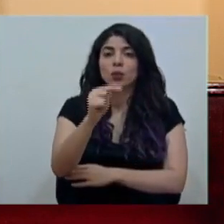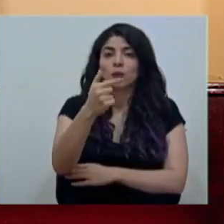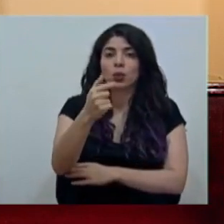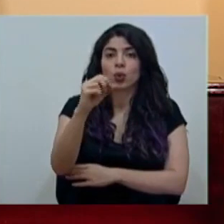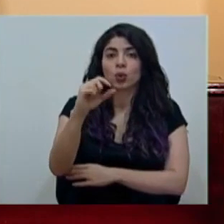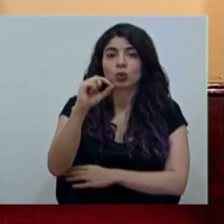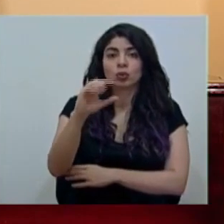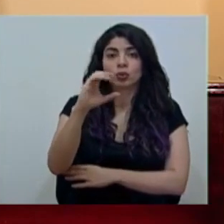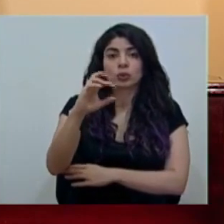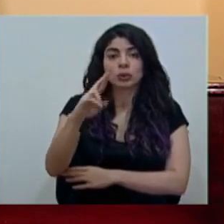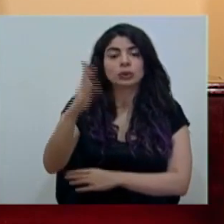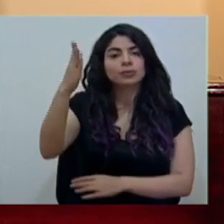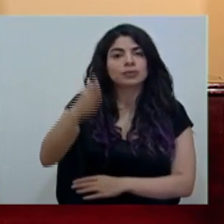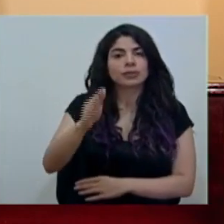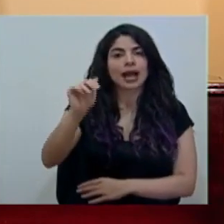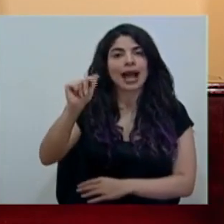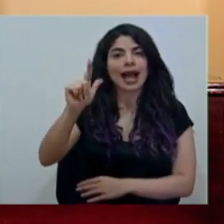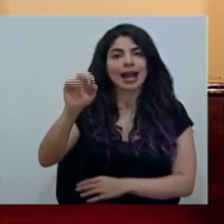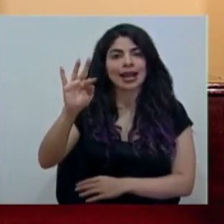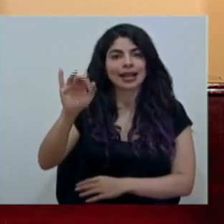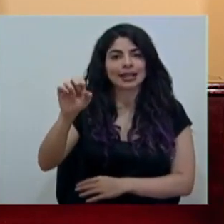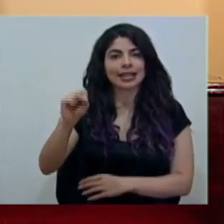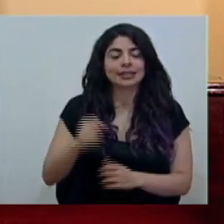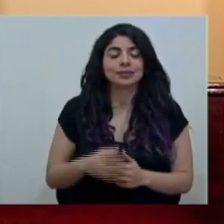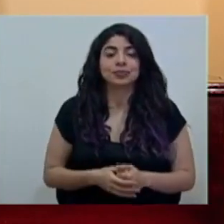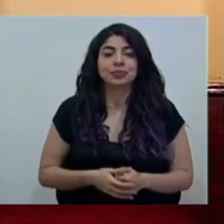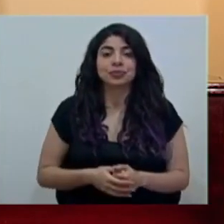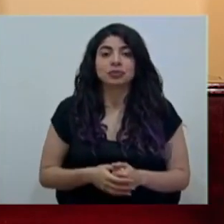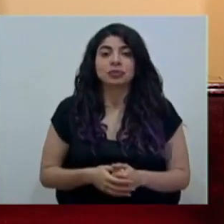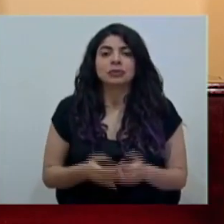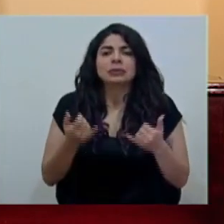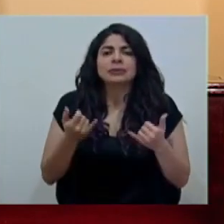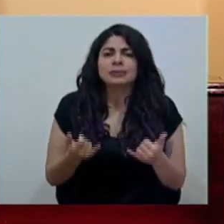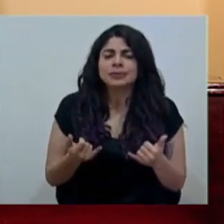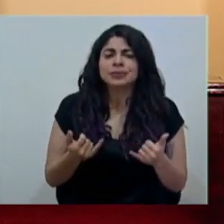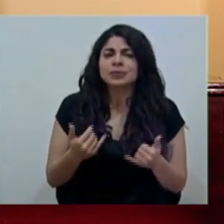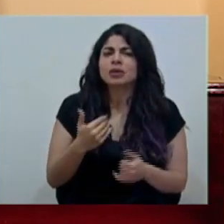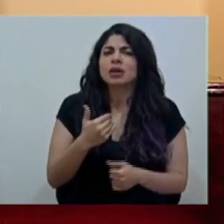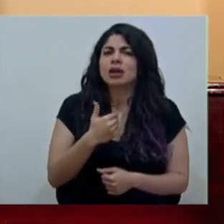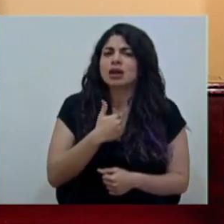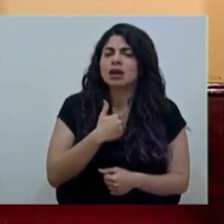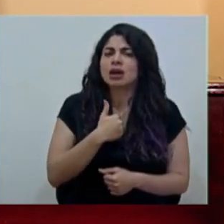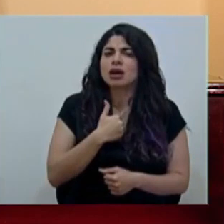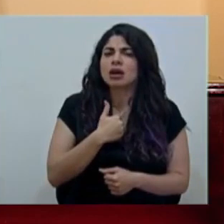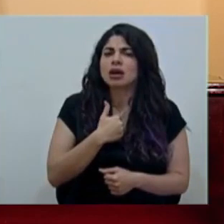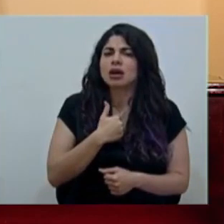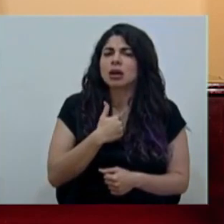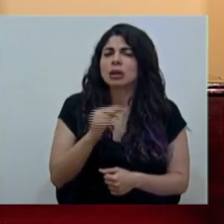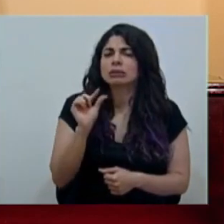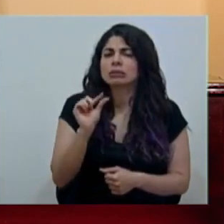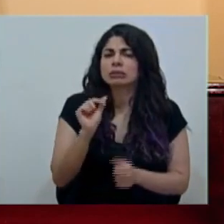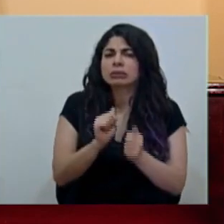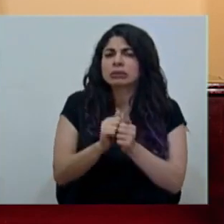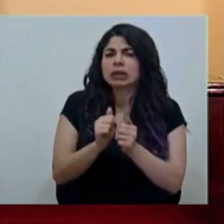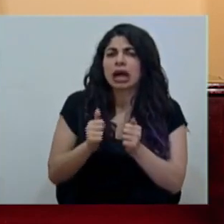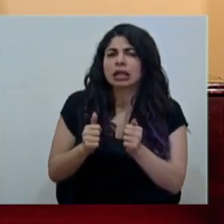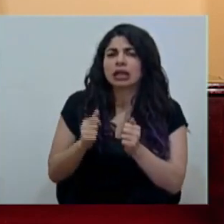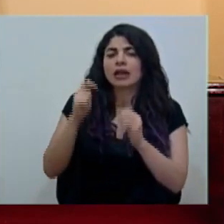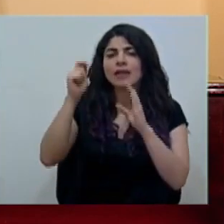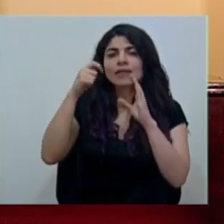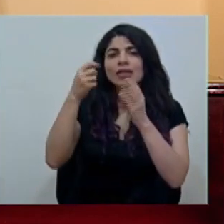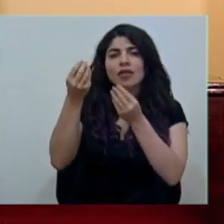.alertas. Estamos teniendo ahorita un pequeño retraso con el video